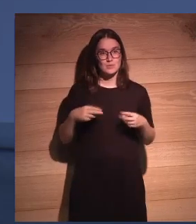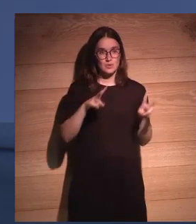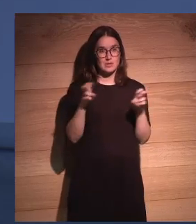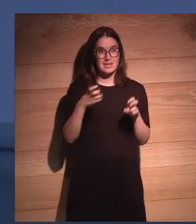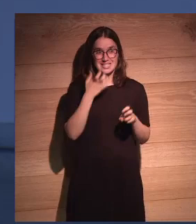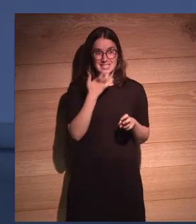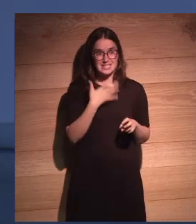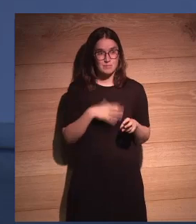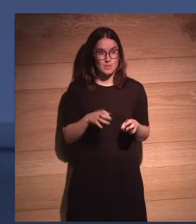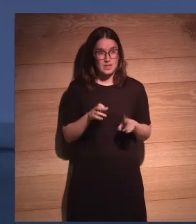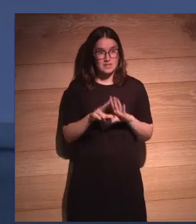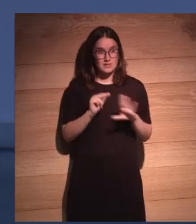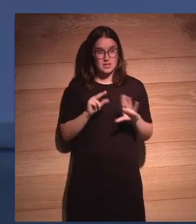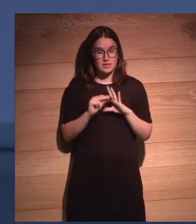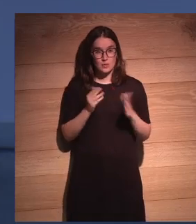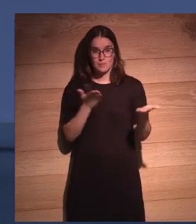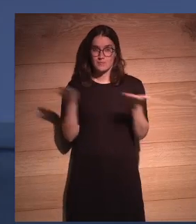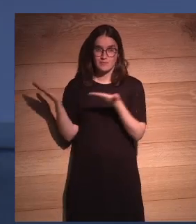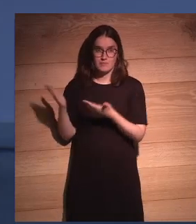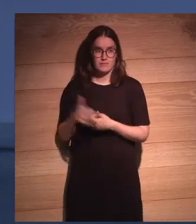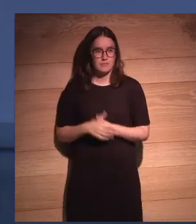podéis poner el vídeo, por favor.